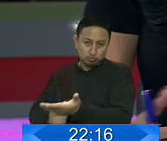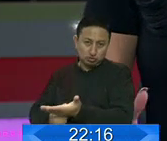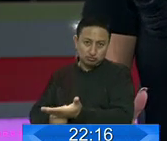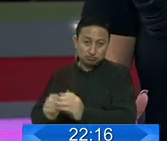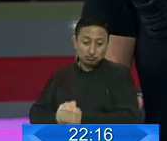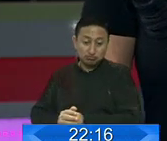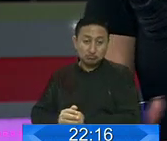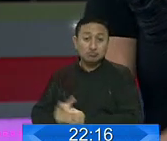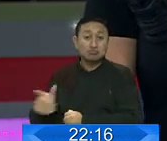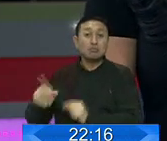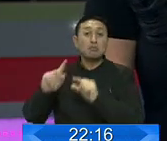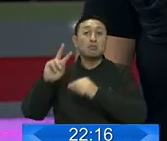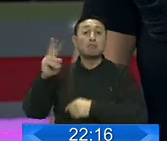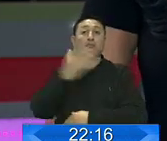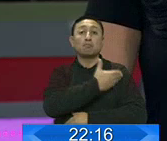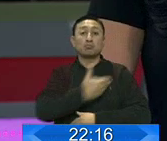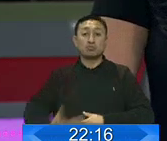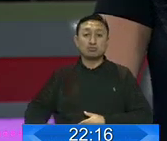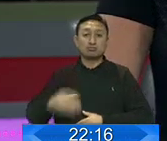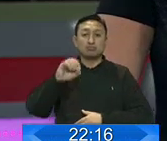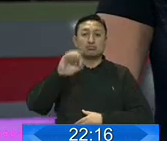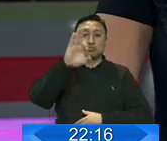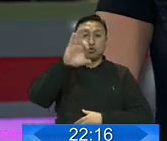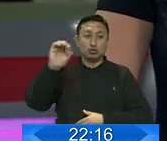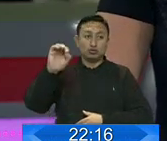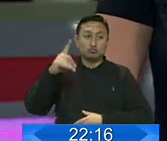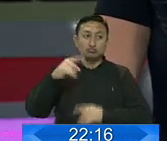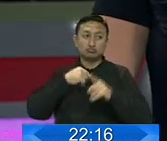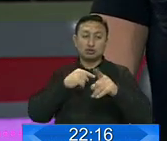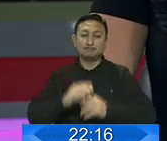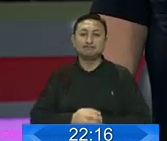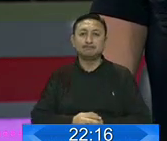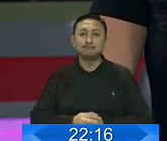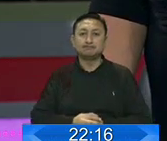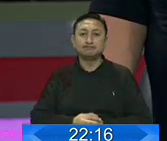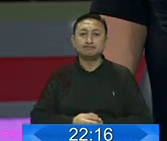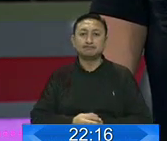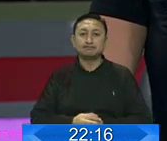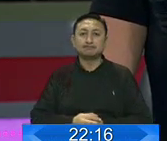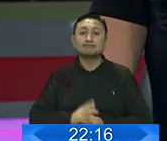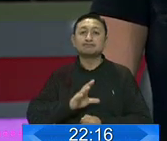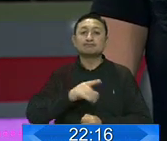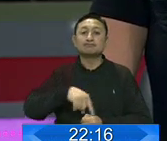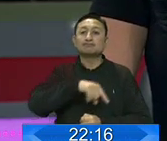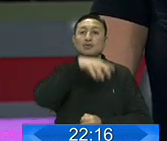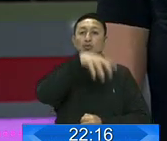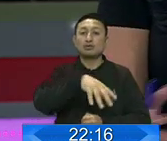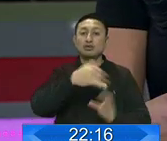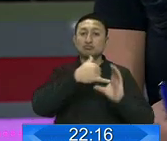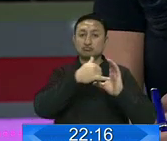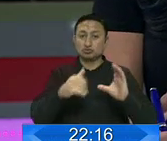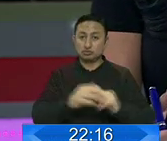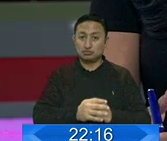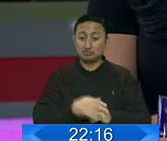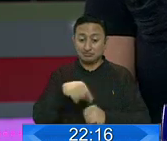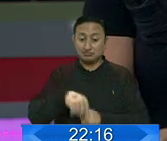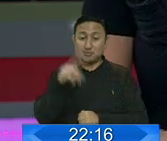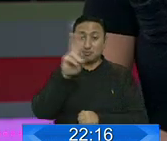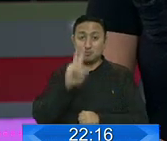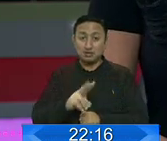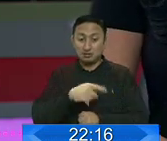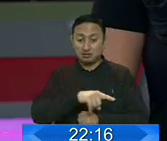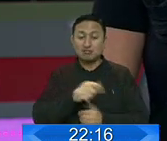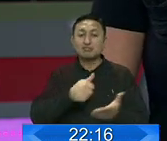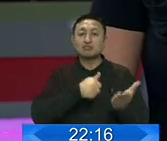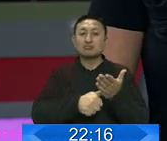lo mencionó el vicepresidente de la República, Otto Sonnenholzner, en la provincia de Santa Elena, donde este viernes se realizó el